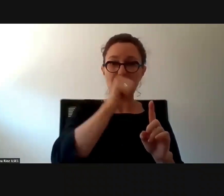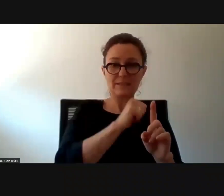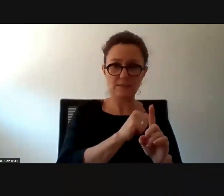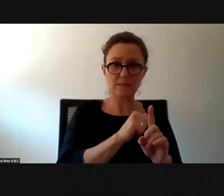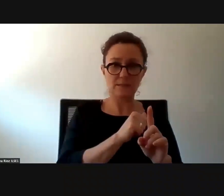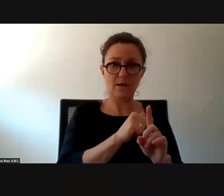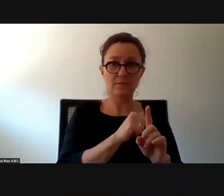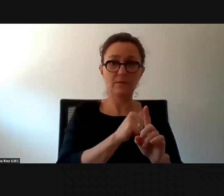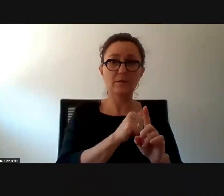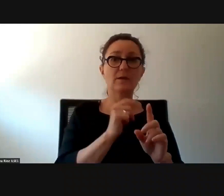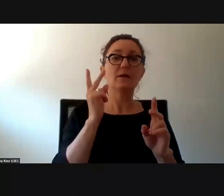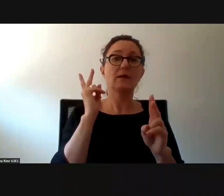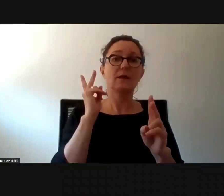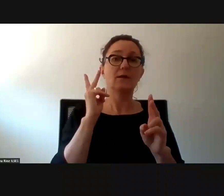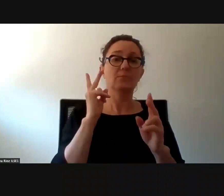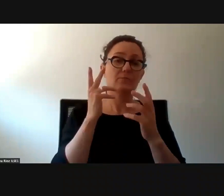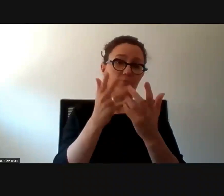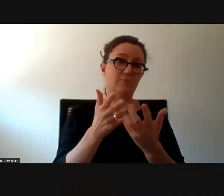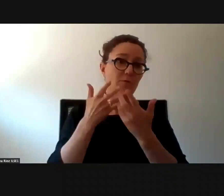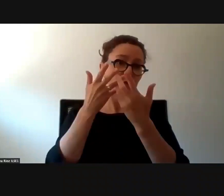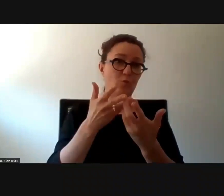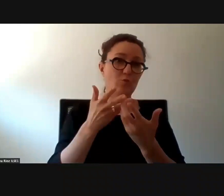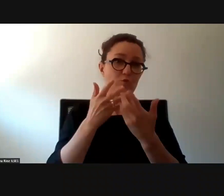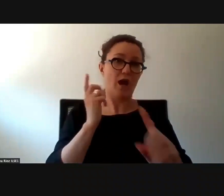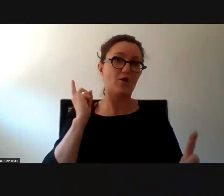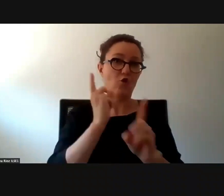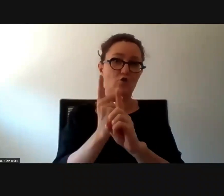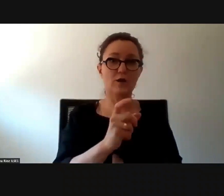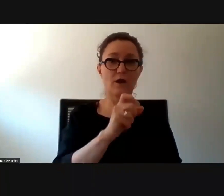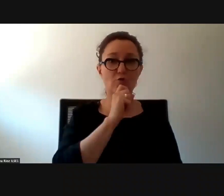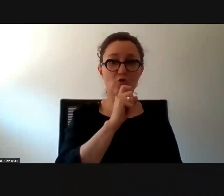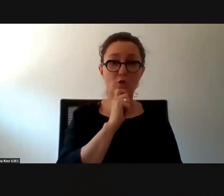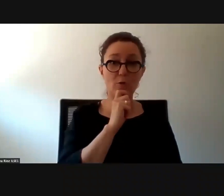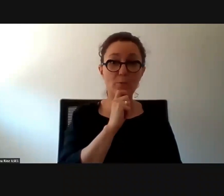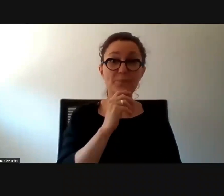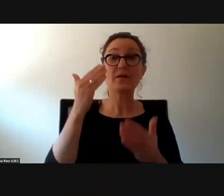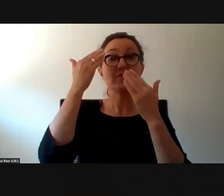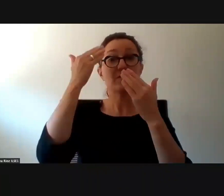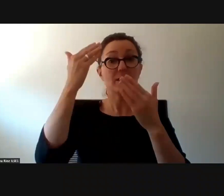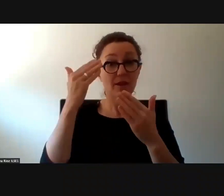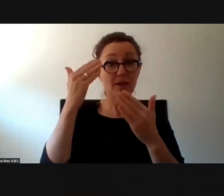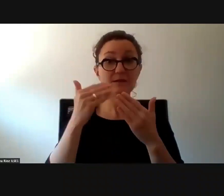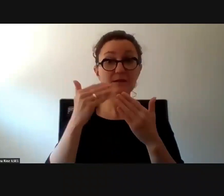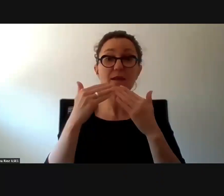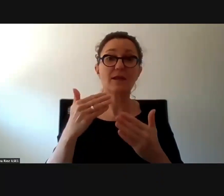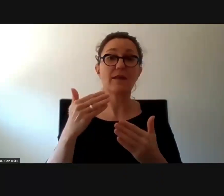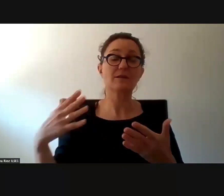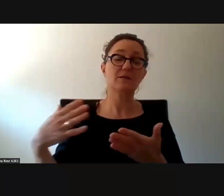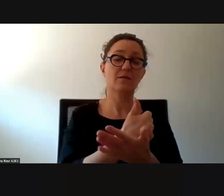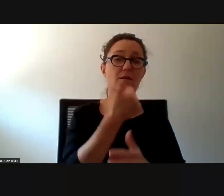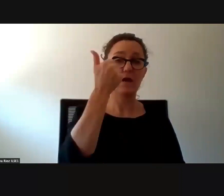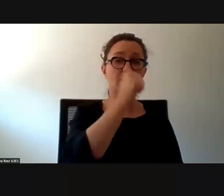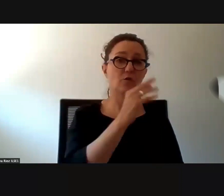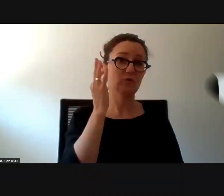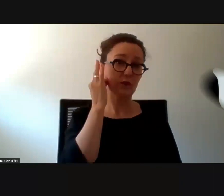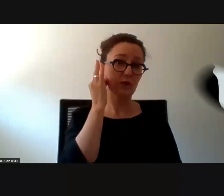combatirla. Muchísimas gracias y felicidades, Miguel. Gracias a todos y a todas.